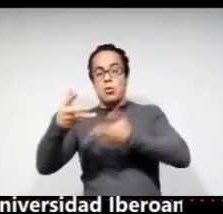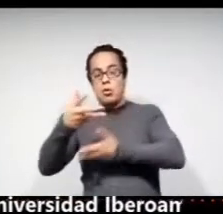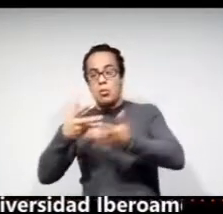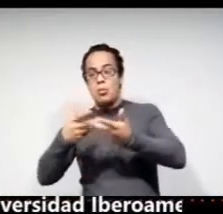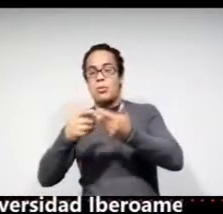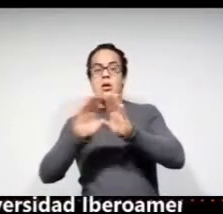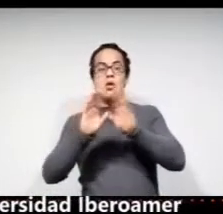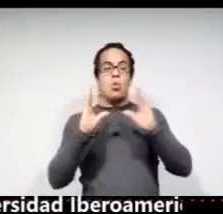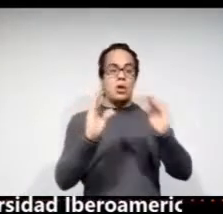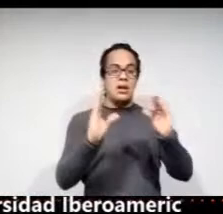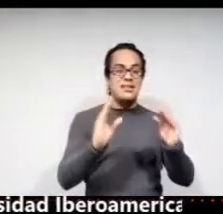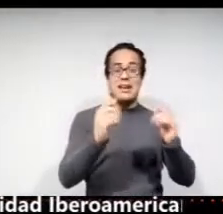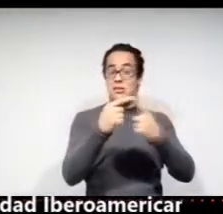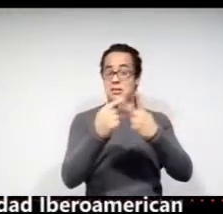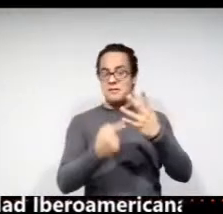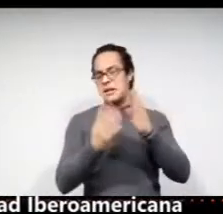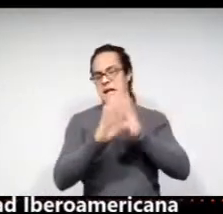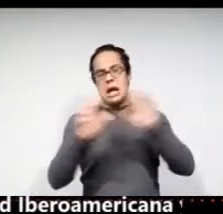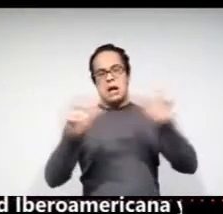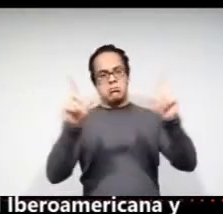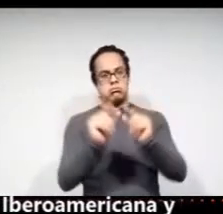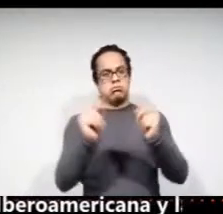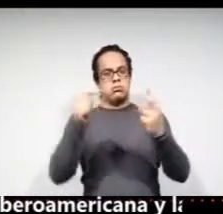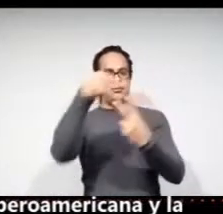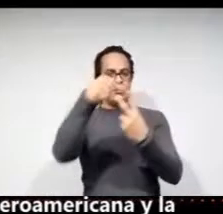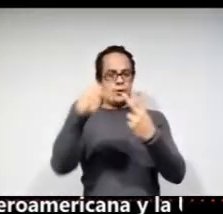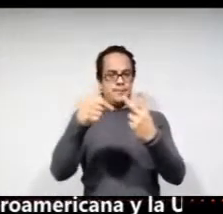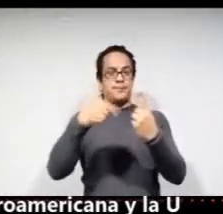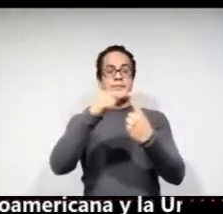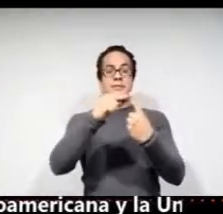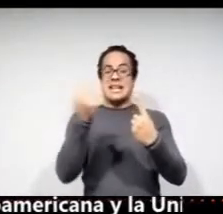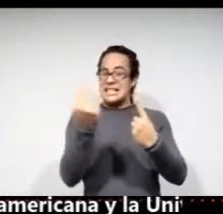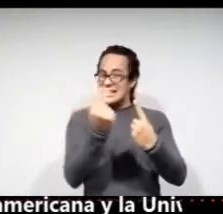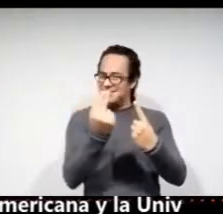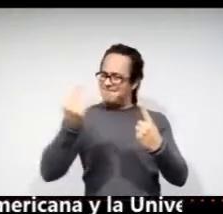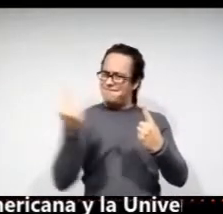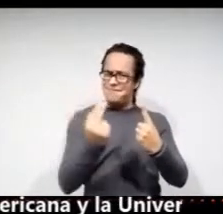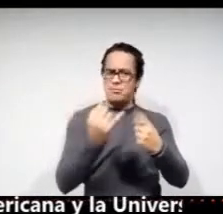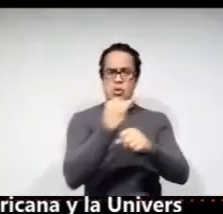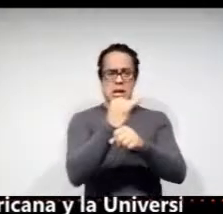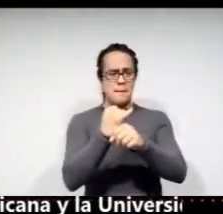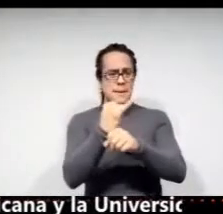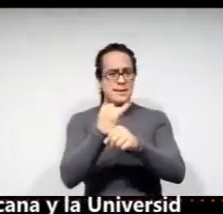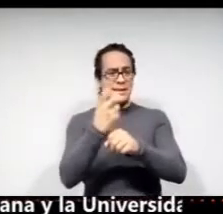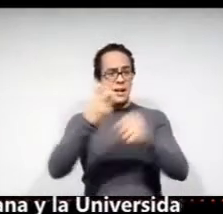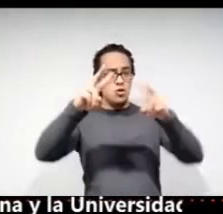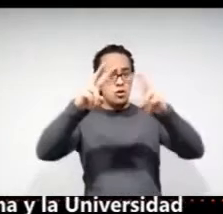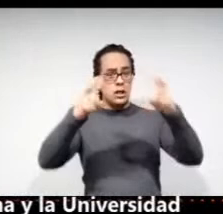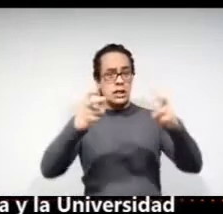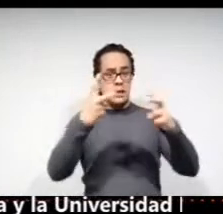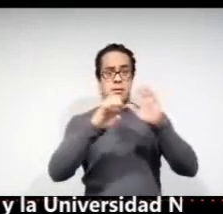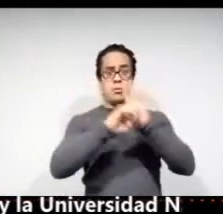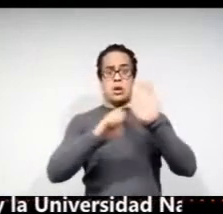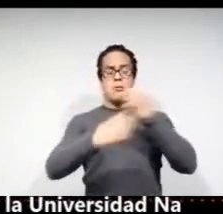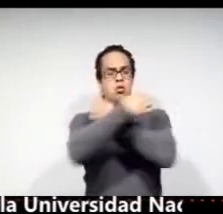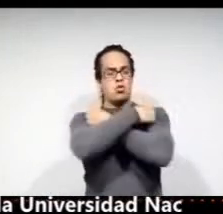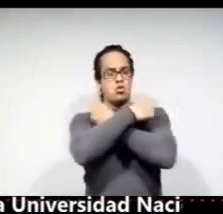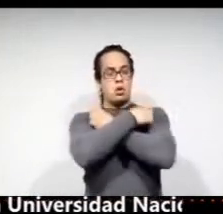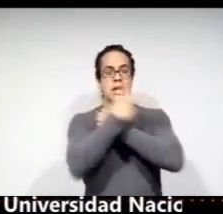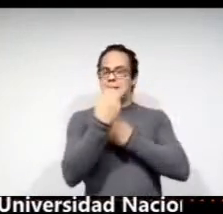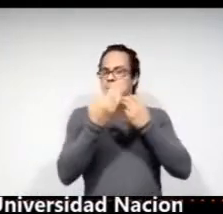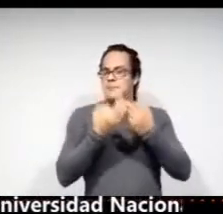con dos puntos. Uno, necesitamos hacer más investigación en nuestro país sobre el tema. La investigación en educación es